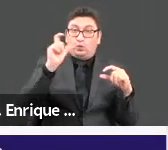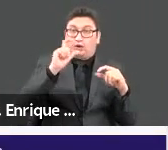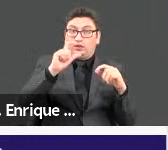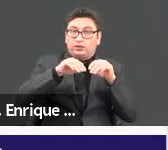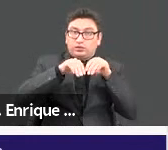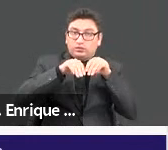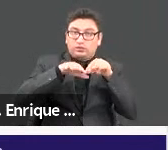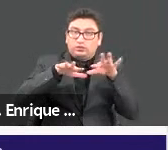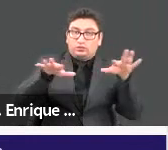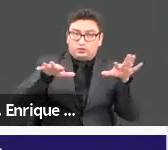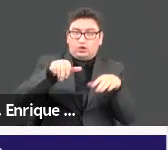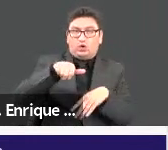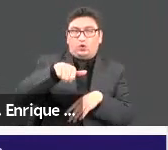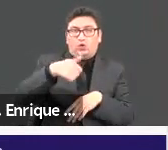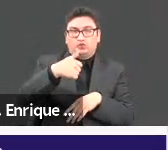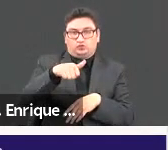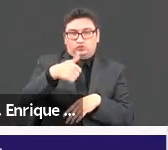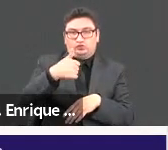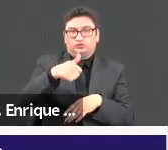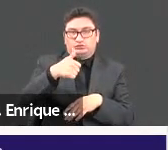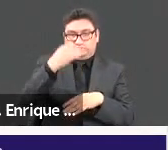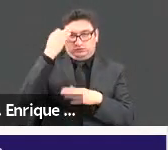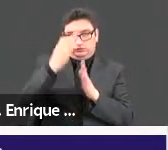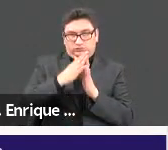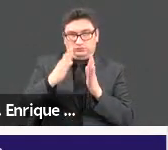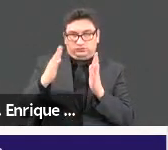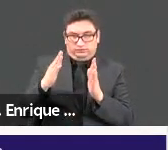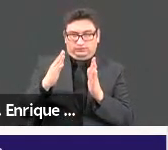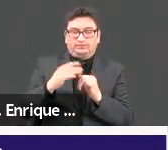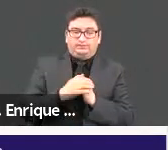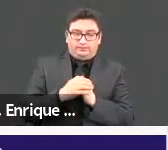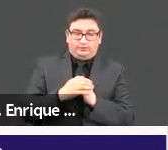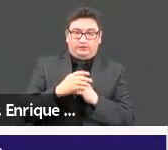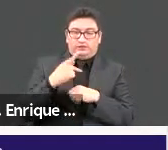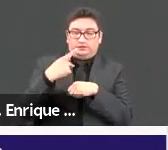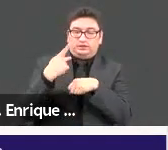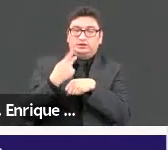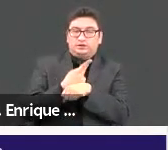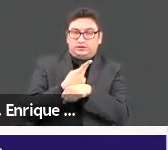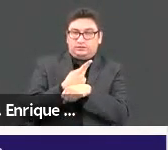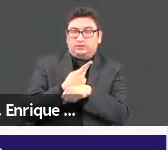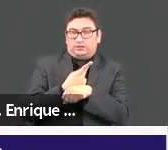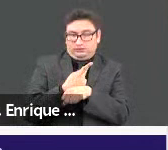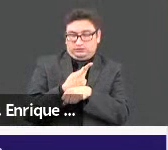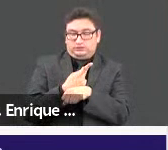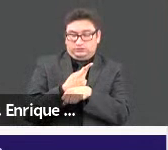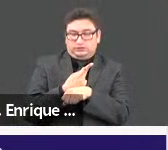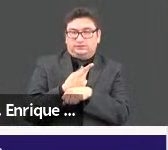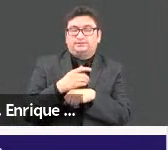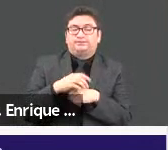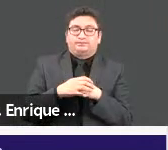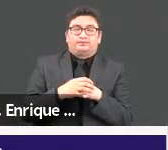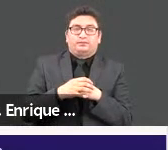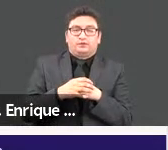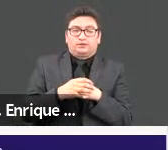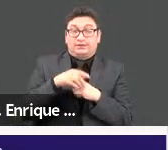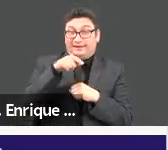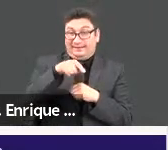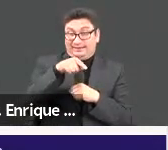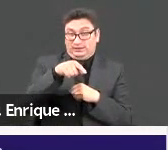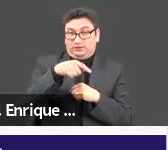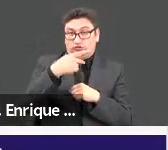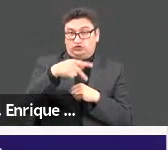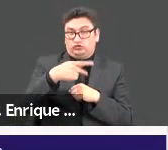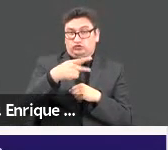es 11ª época, ¿sí? ¿Qué es lo que pasa? Bueno, en este caso en particular, que